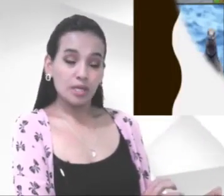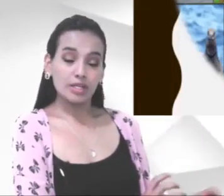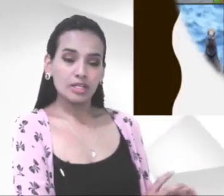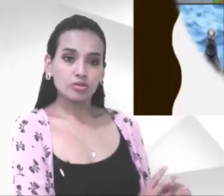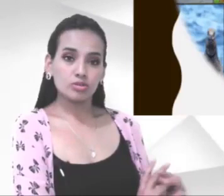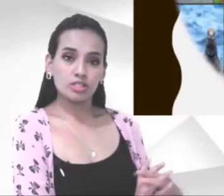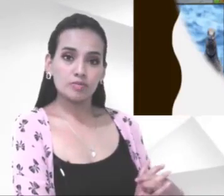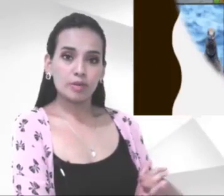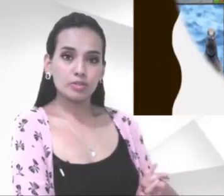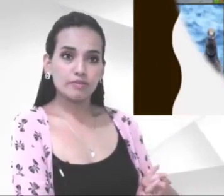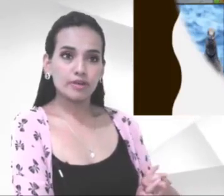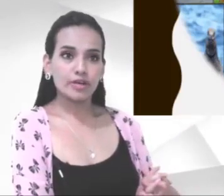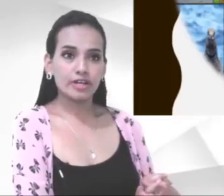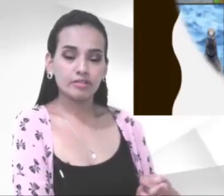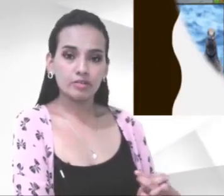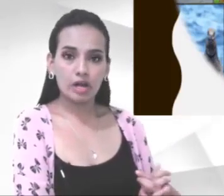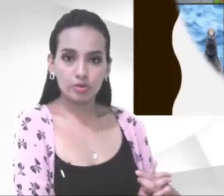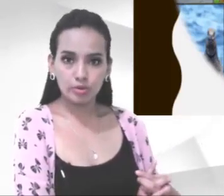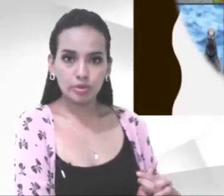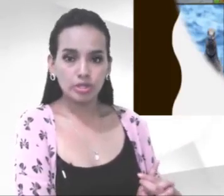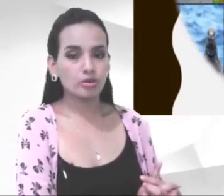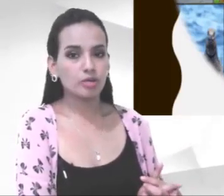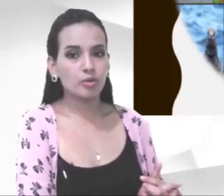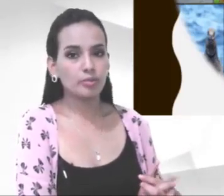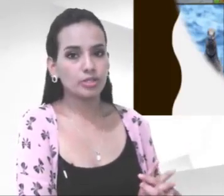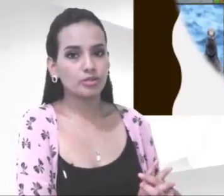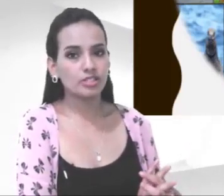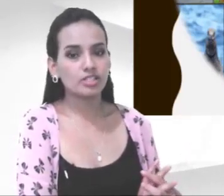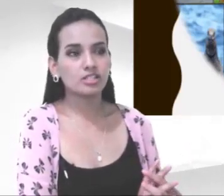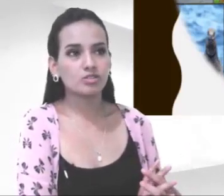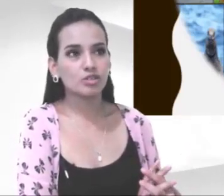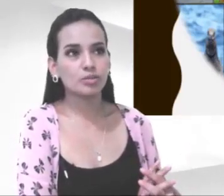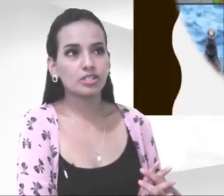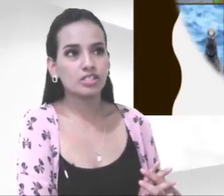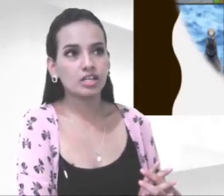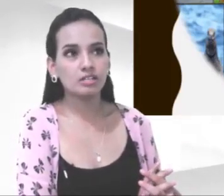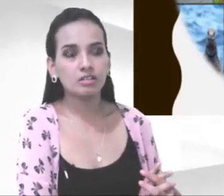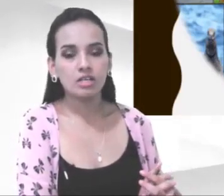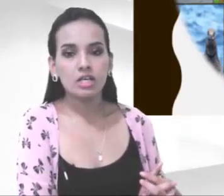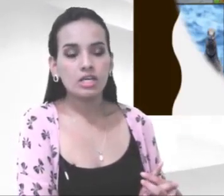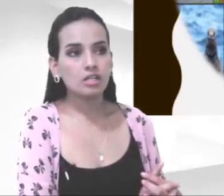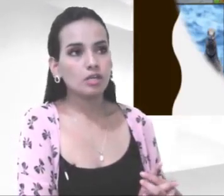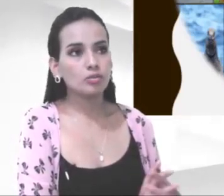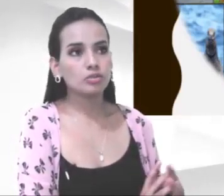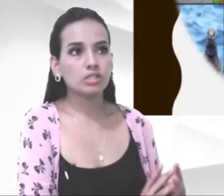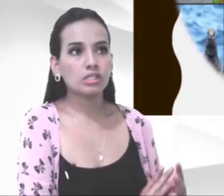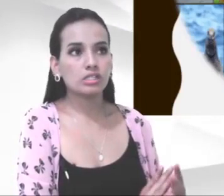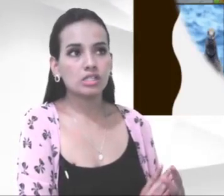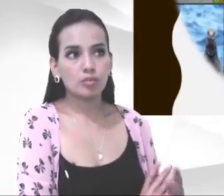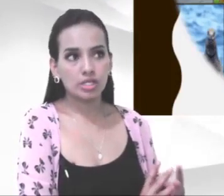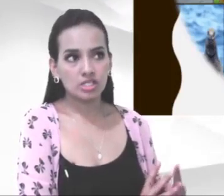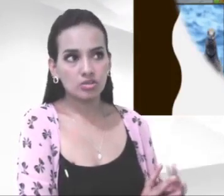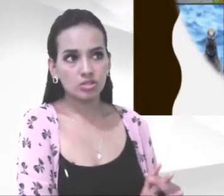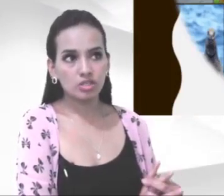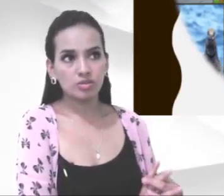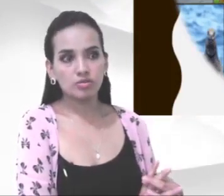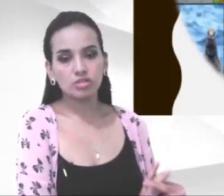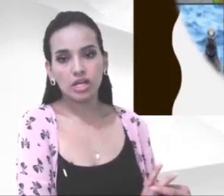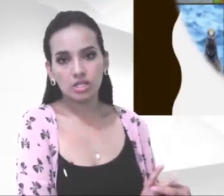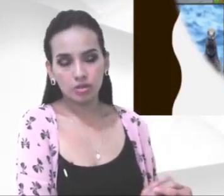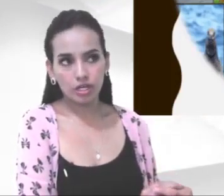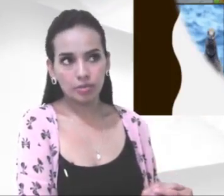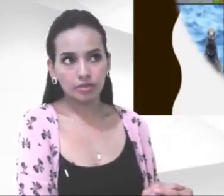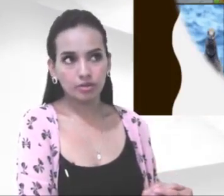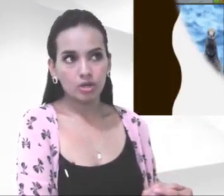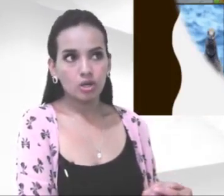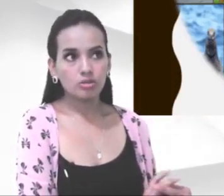bien entonces vamos a valorar a concluir lo que hemos aprendido en esta sesión de aprendizaje y diremos que desde que aparecen unos seres vivos